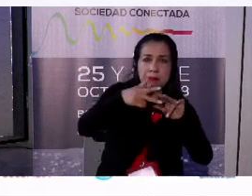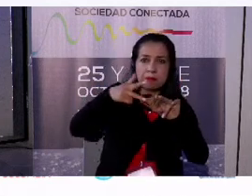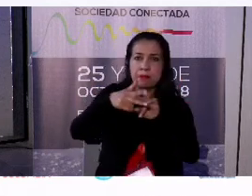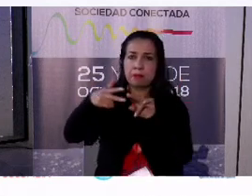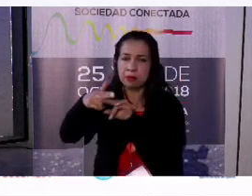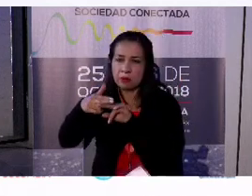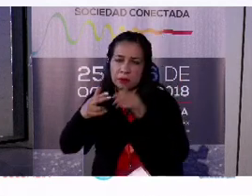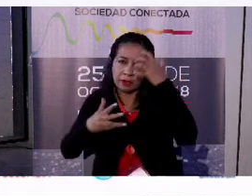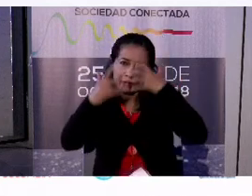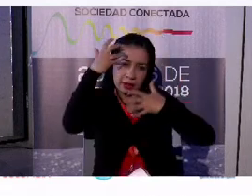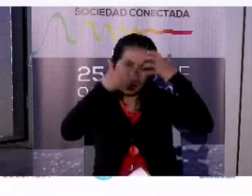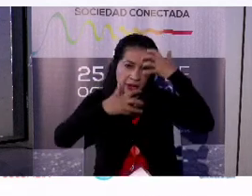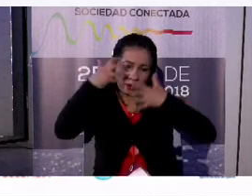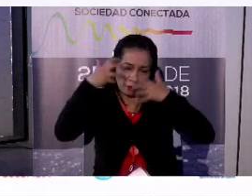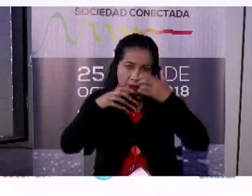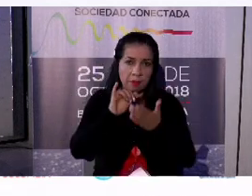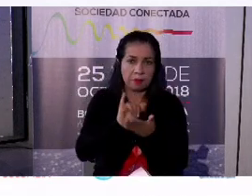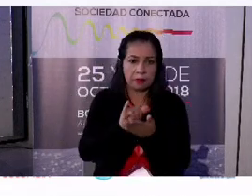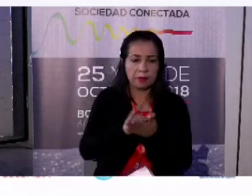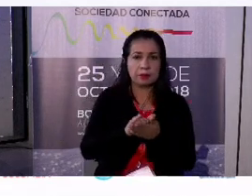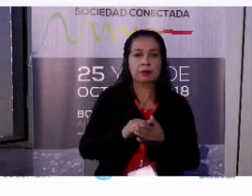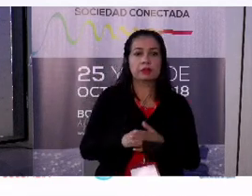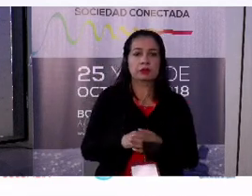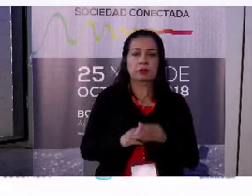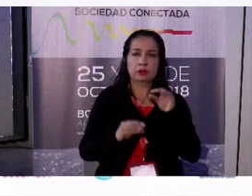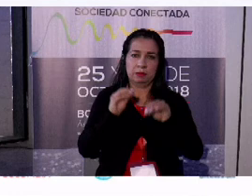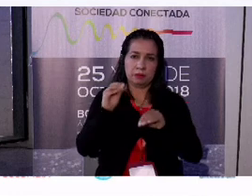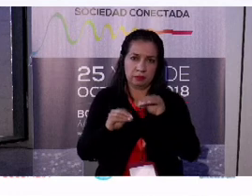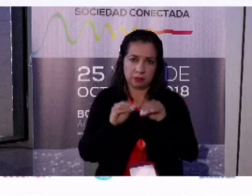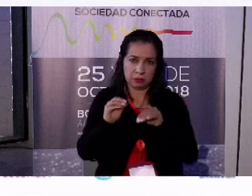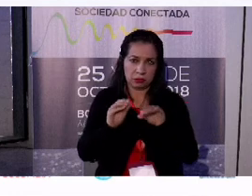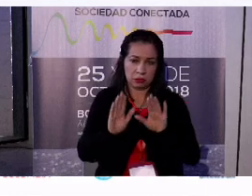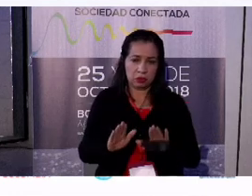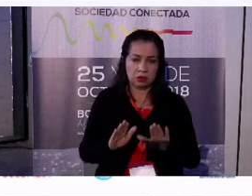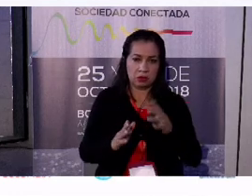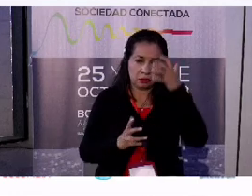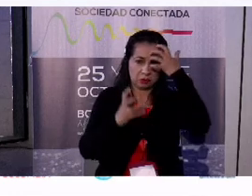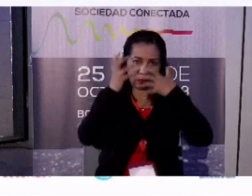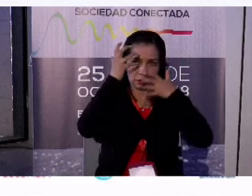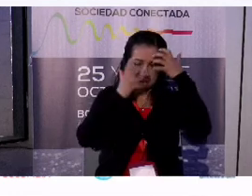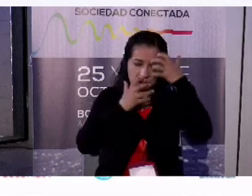interferencia esta originalmente fue diseñada para evaluar